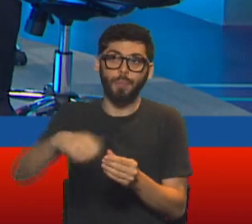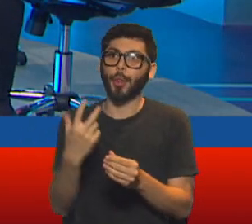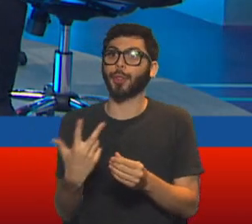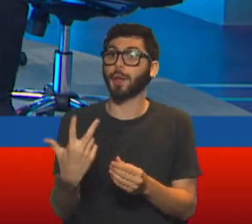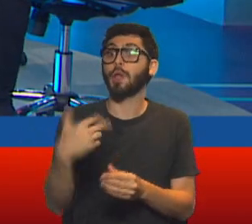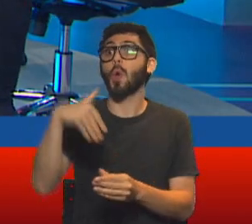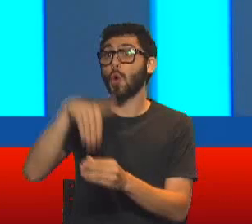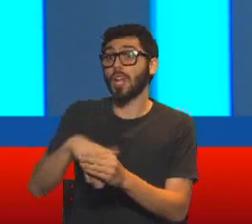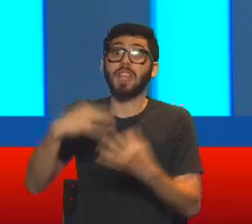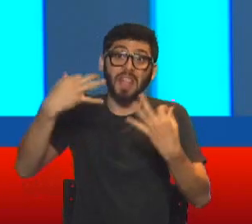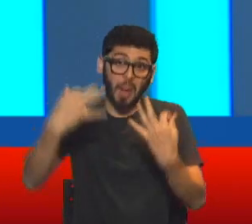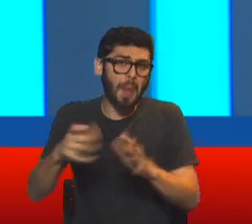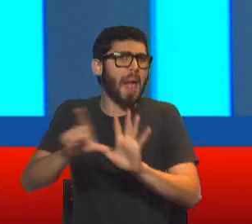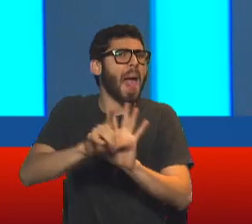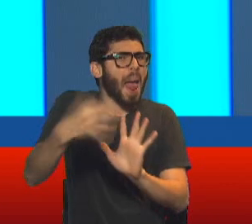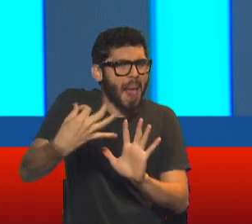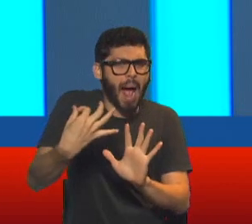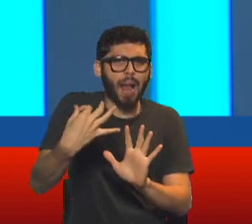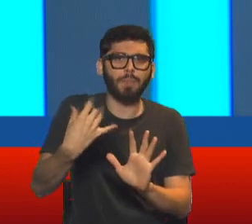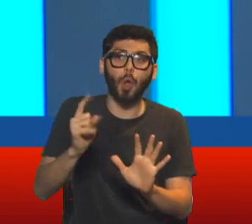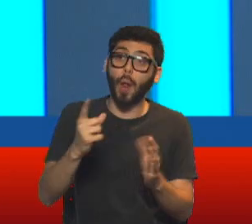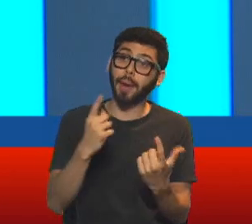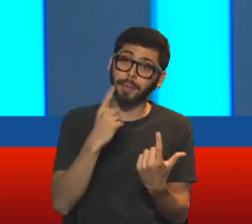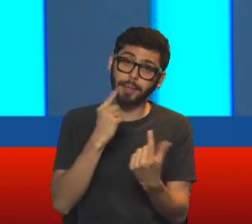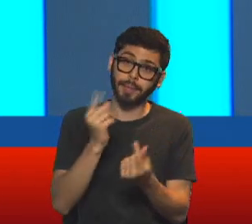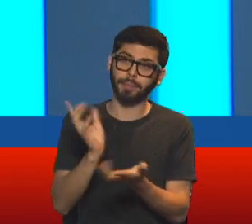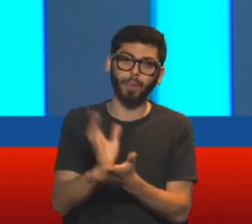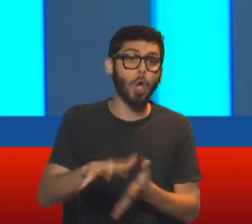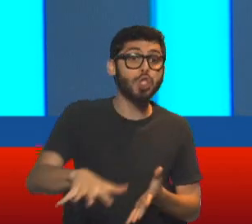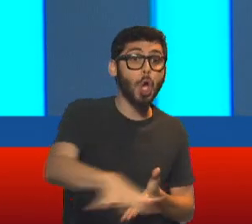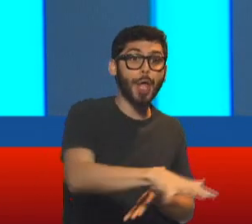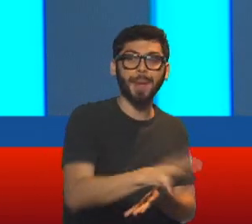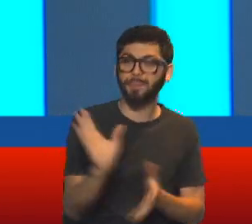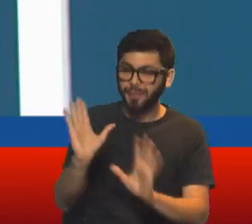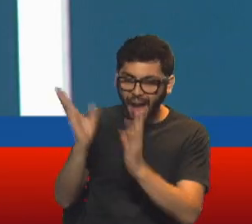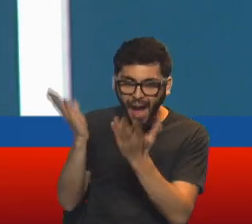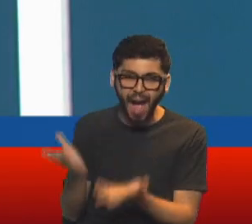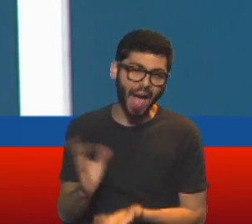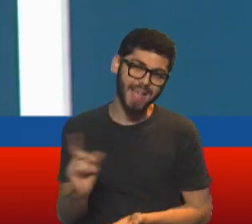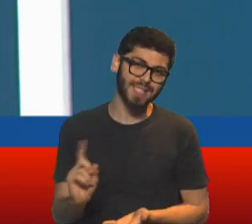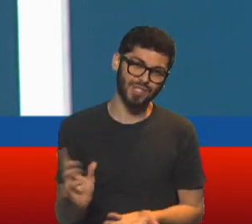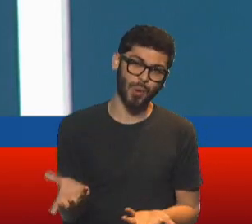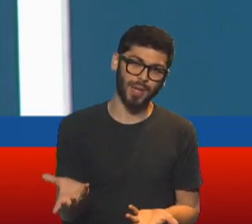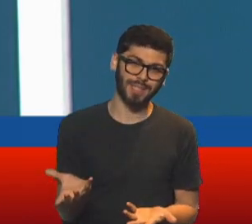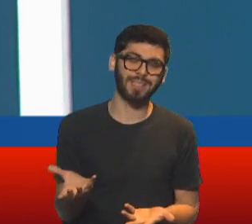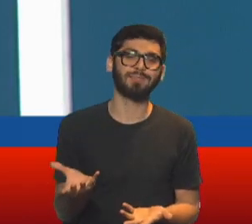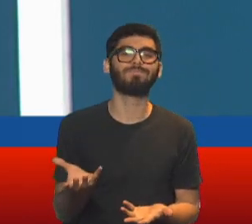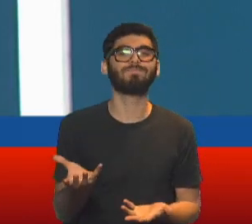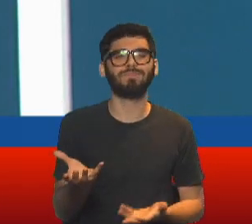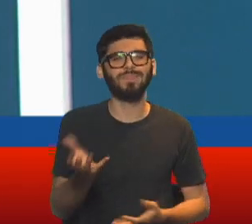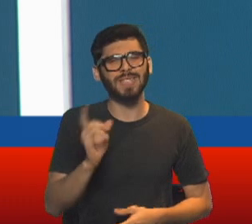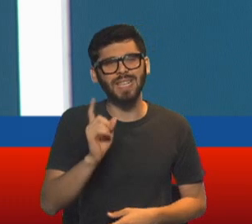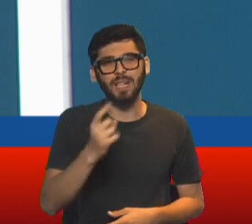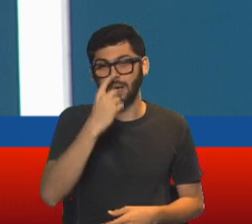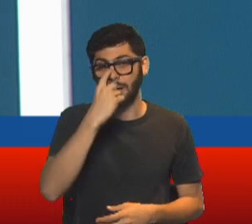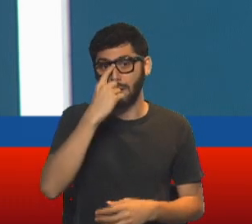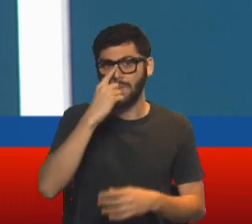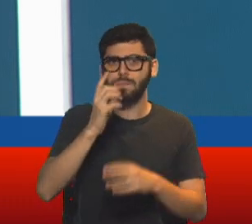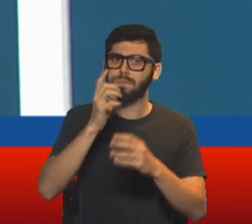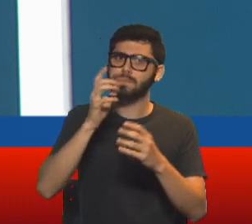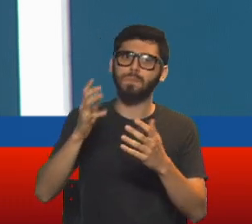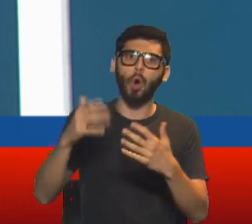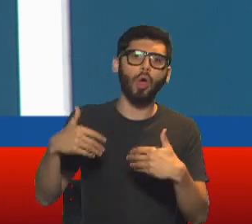siquiera este informe fue puesto en escena por el ministro, con lo cual creo que es un informe que se va a valorar muchísimo,